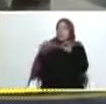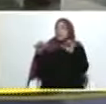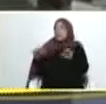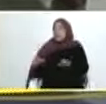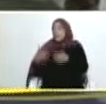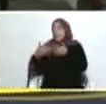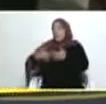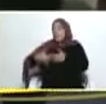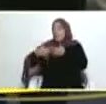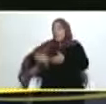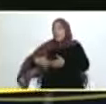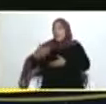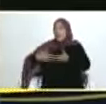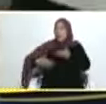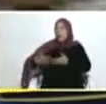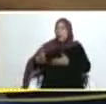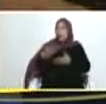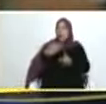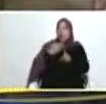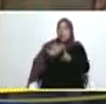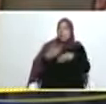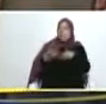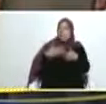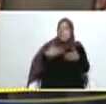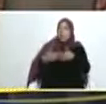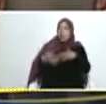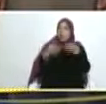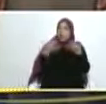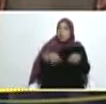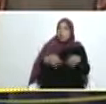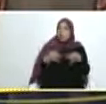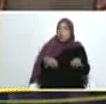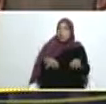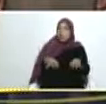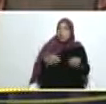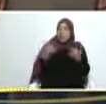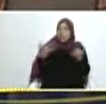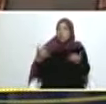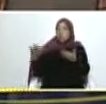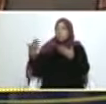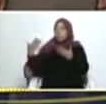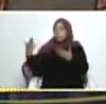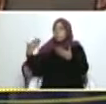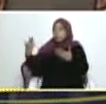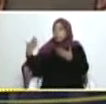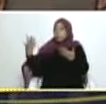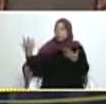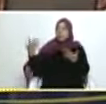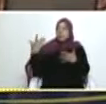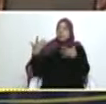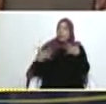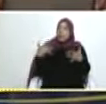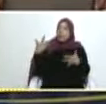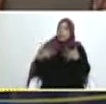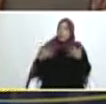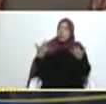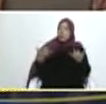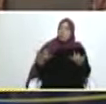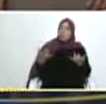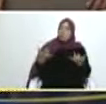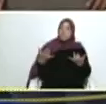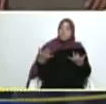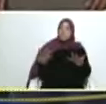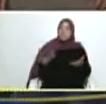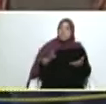climática, pero hemos llegado ya al momento de la emergencia climática. O actuamos, no hay otra